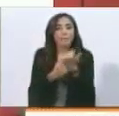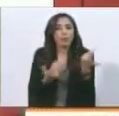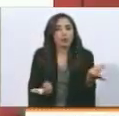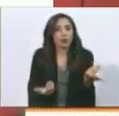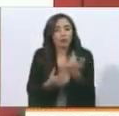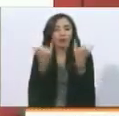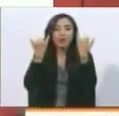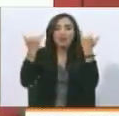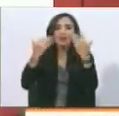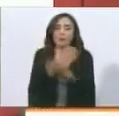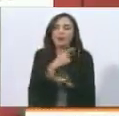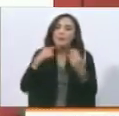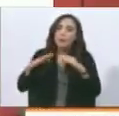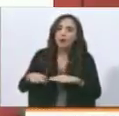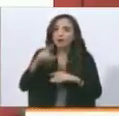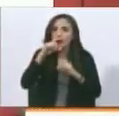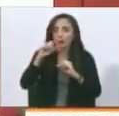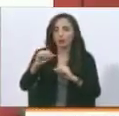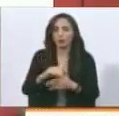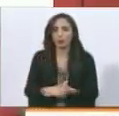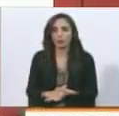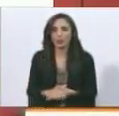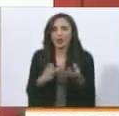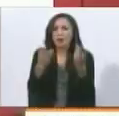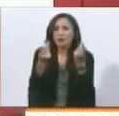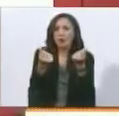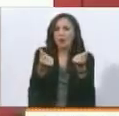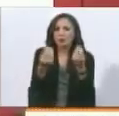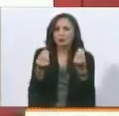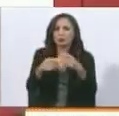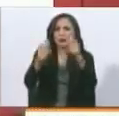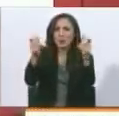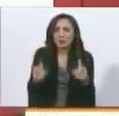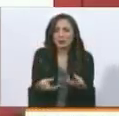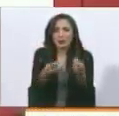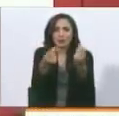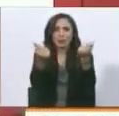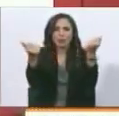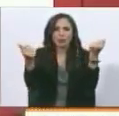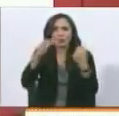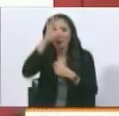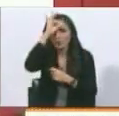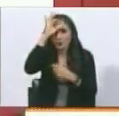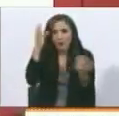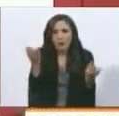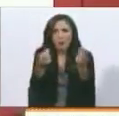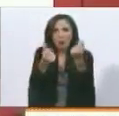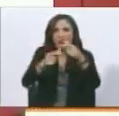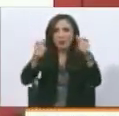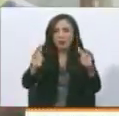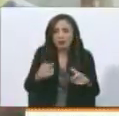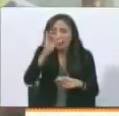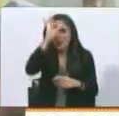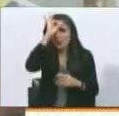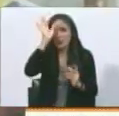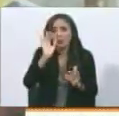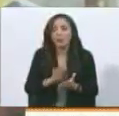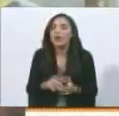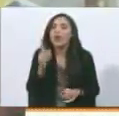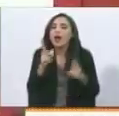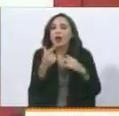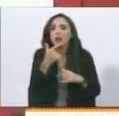presidente de la República y a un sinnúmero de personas de los que estaban allí. Y cuando digo sinnúmero es porque uno no... Hay uno por ahí que